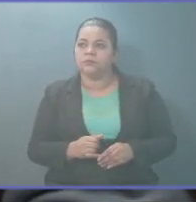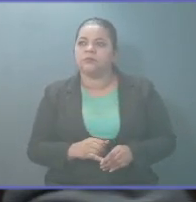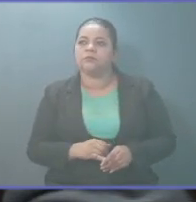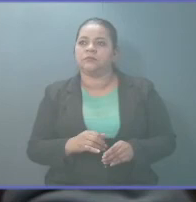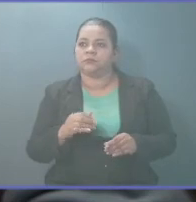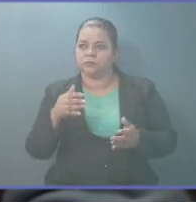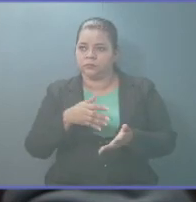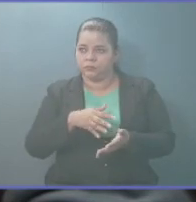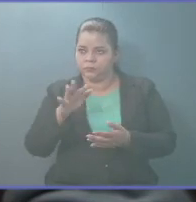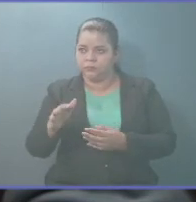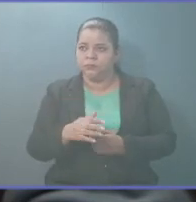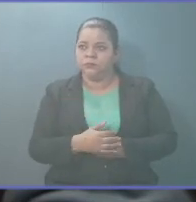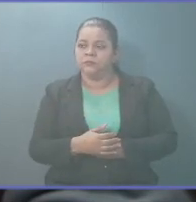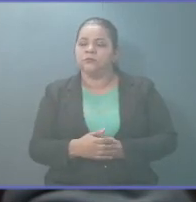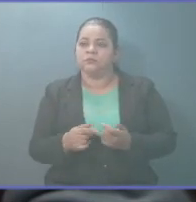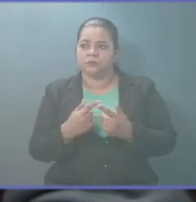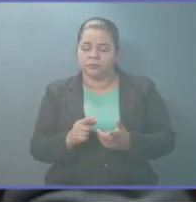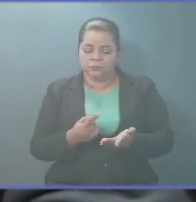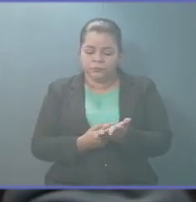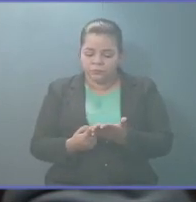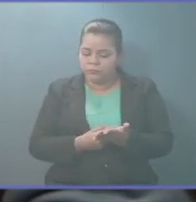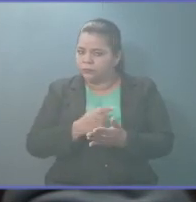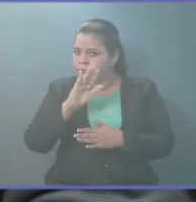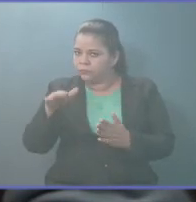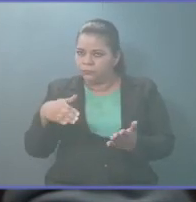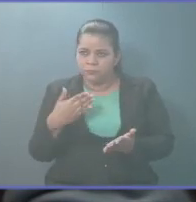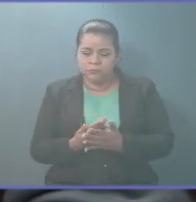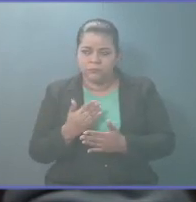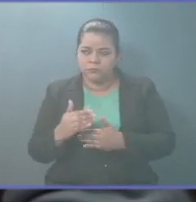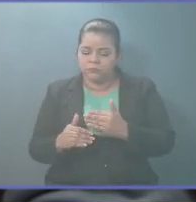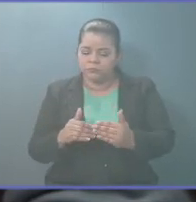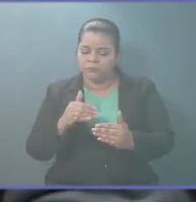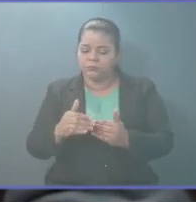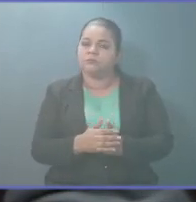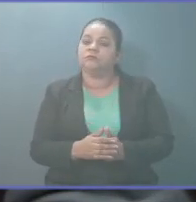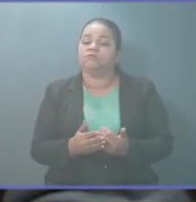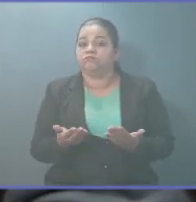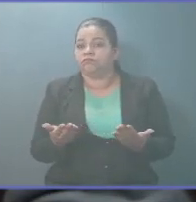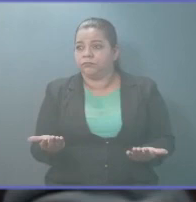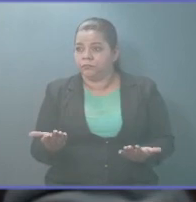única y que es el final de todo proceso. Entonces ahí sí,